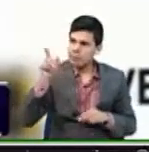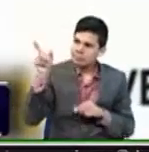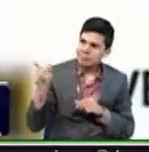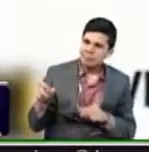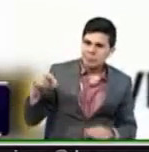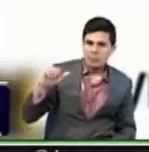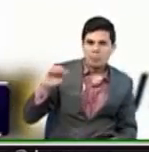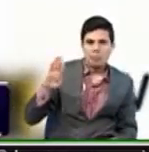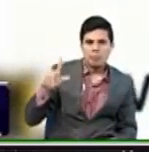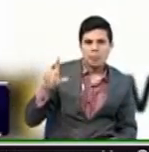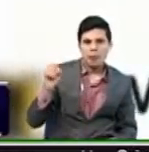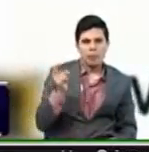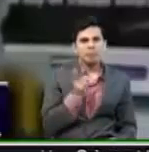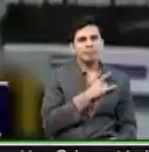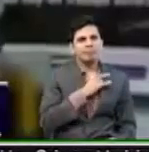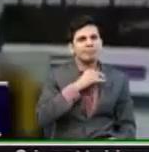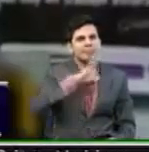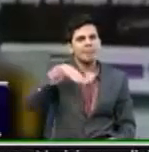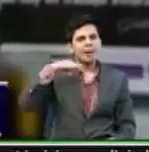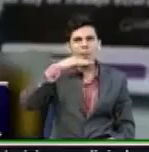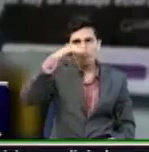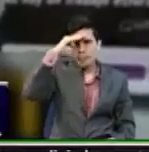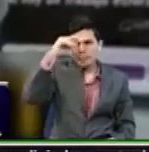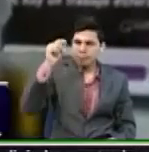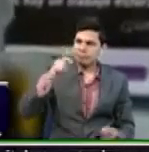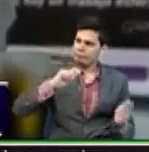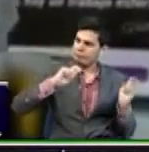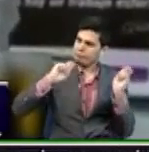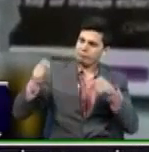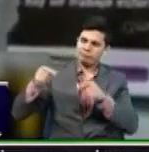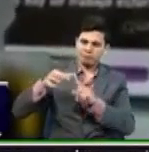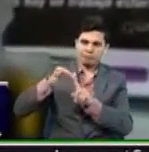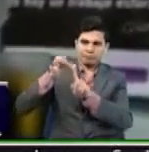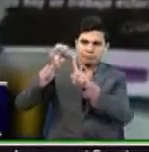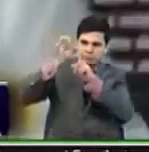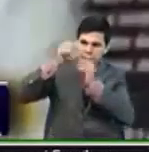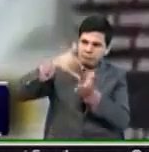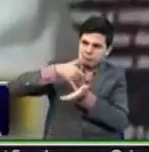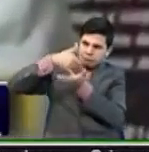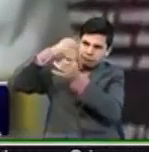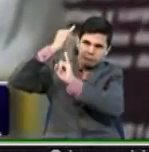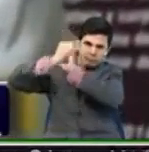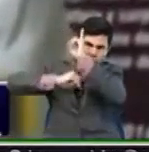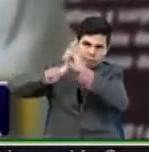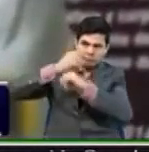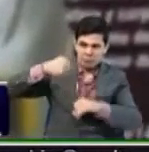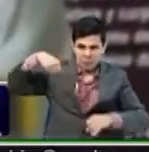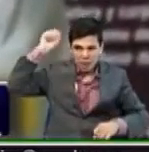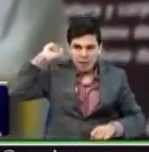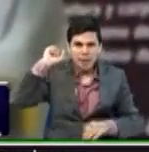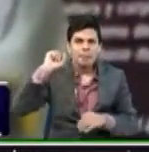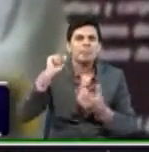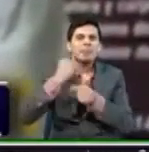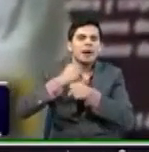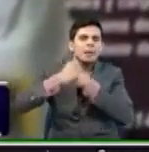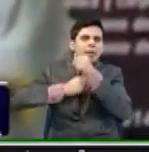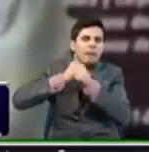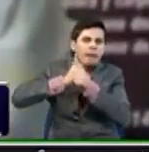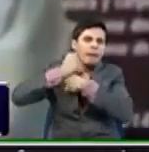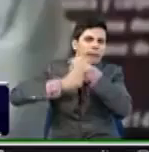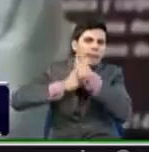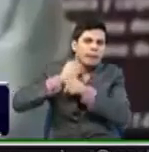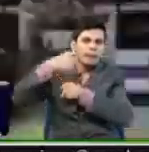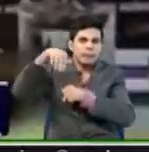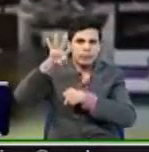profesor de la universidad de antioquia en medellín fue galardonado con este importante premio internacional en su versión número 19